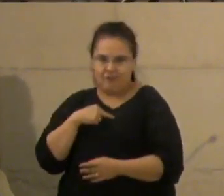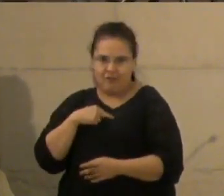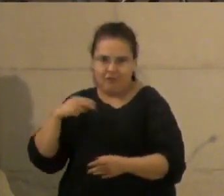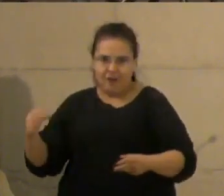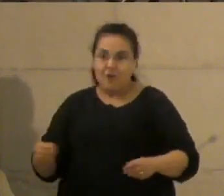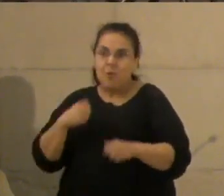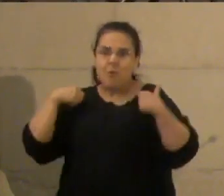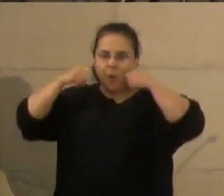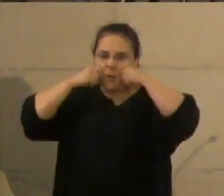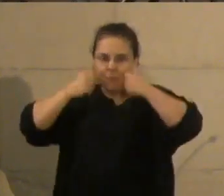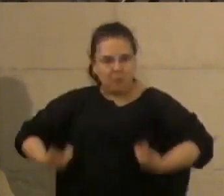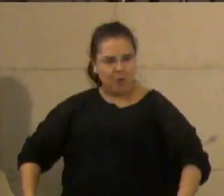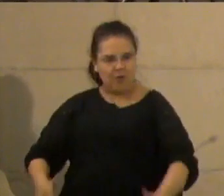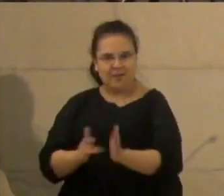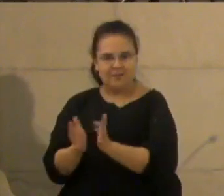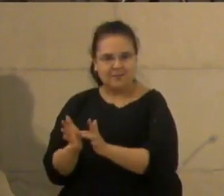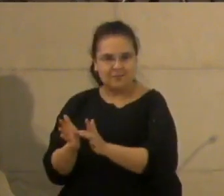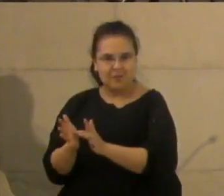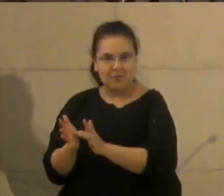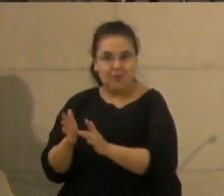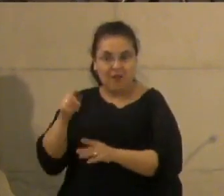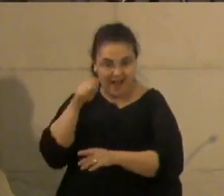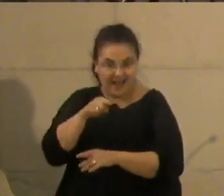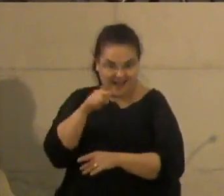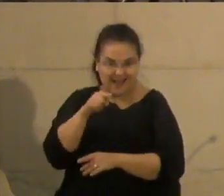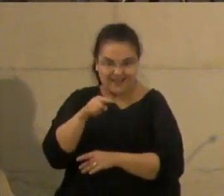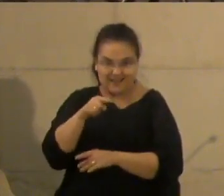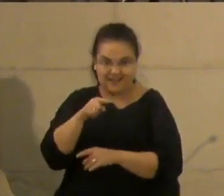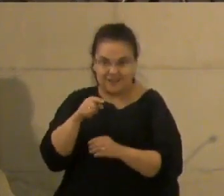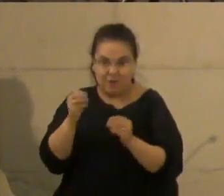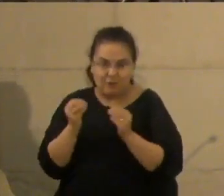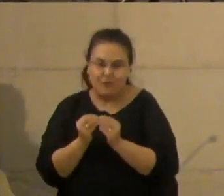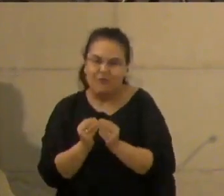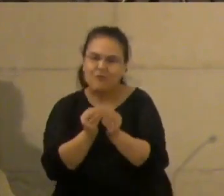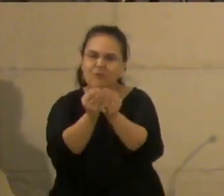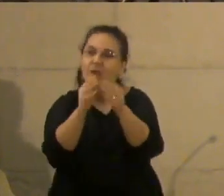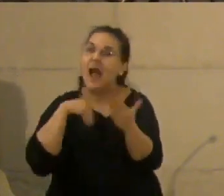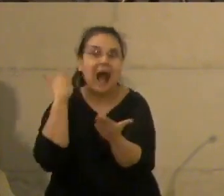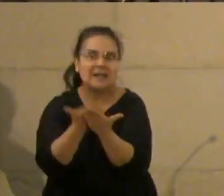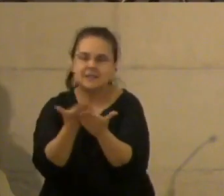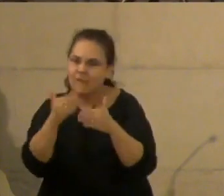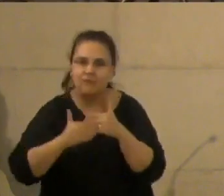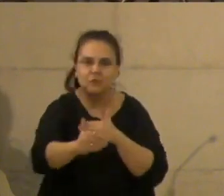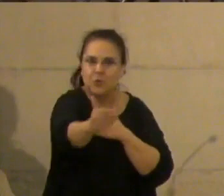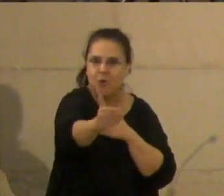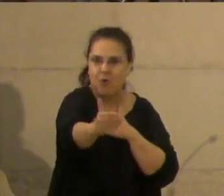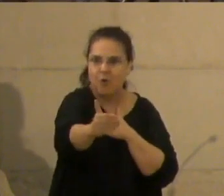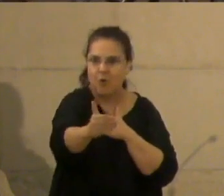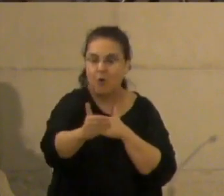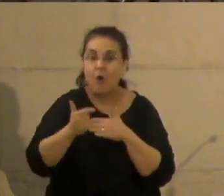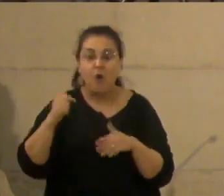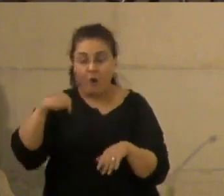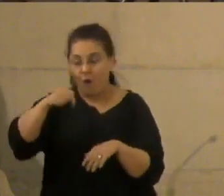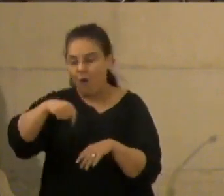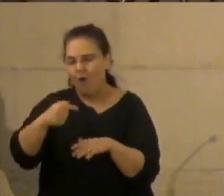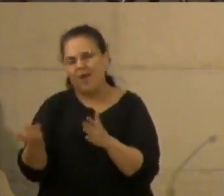Ese es el tesoro con el que vamos a ir al futuro. Por lo tanto, mirar al cielo es mirar al futuro. Pero hoy, además,